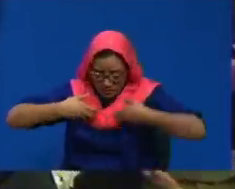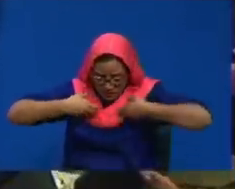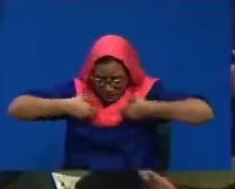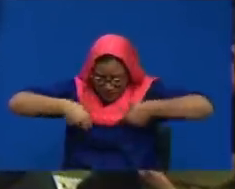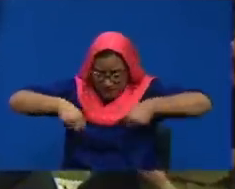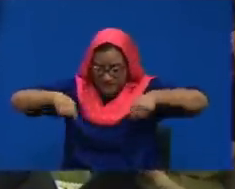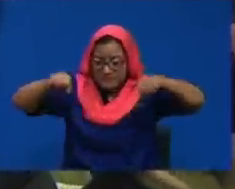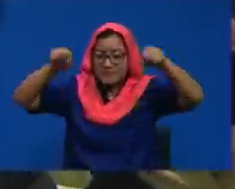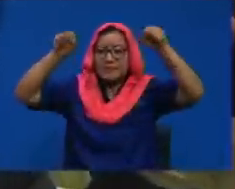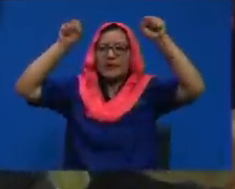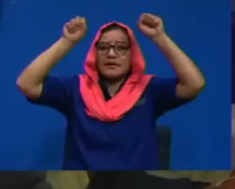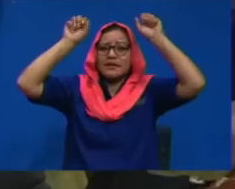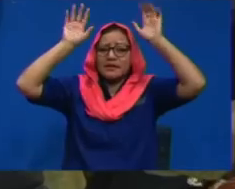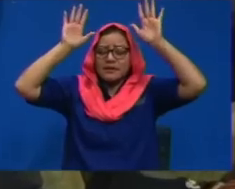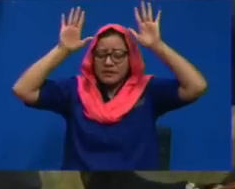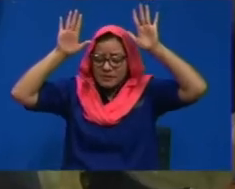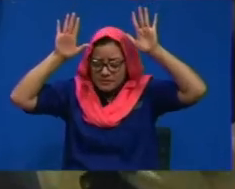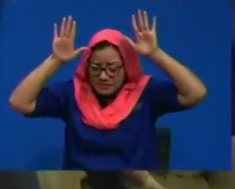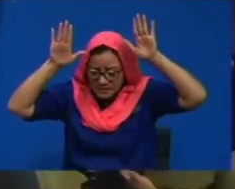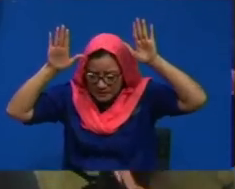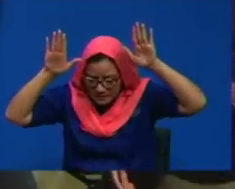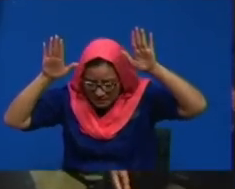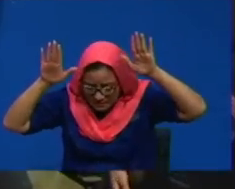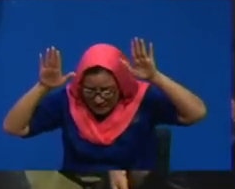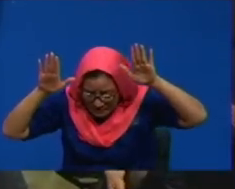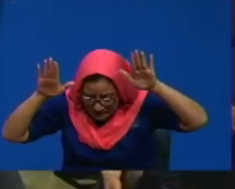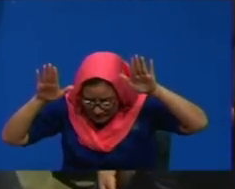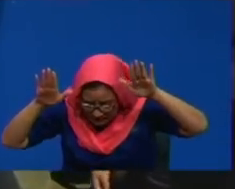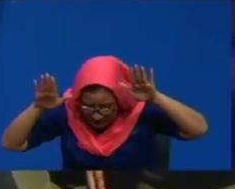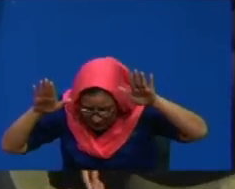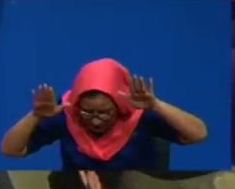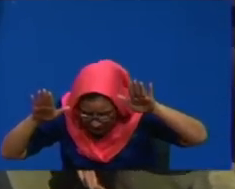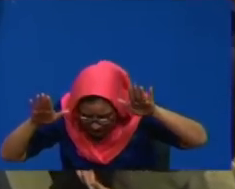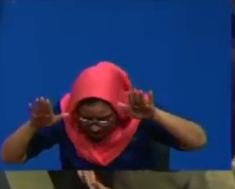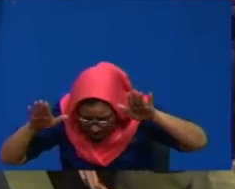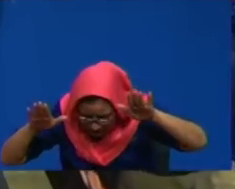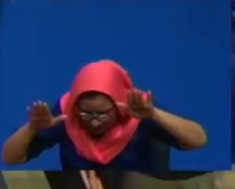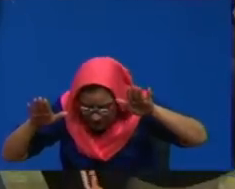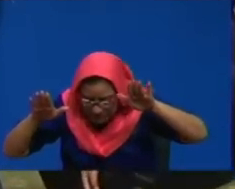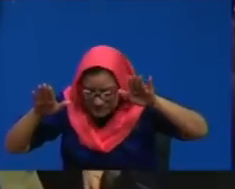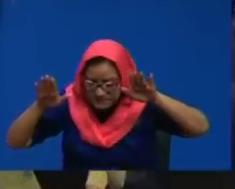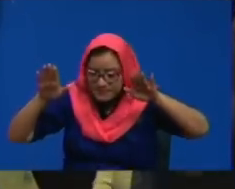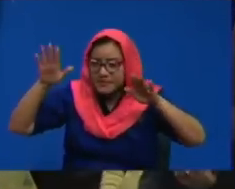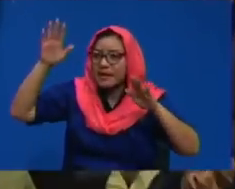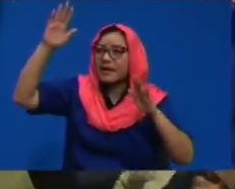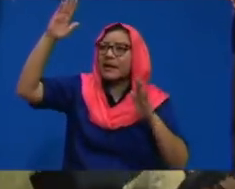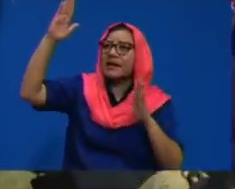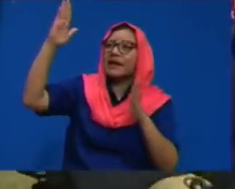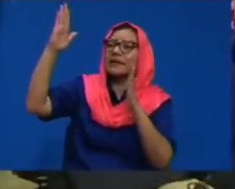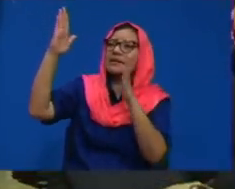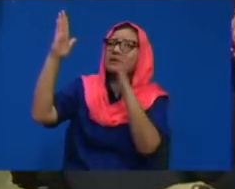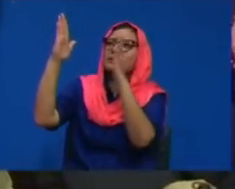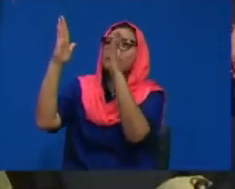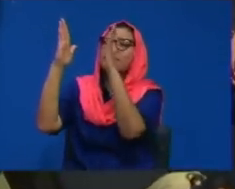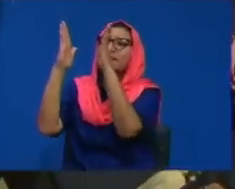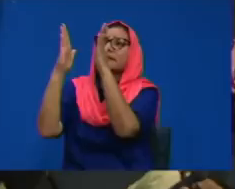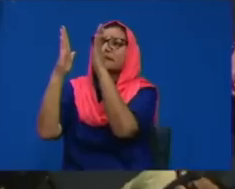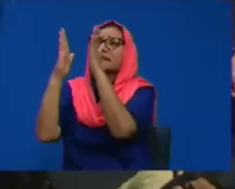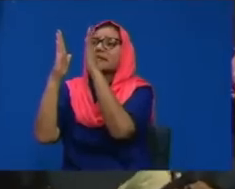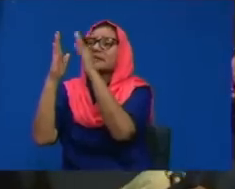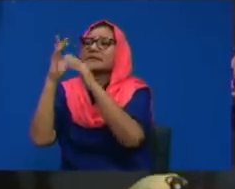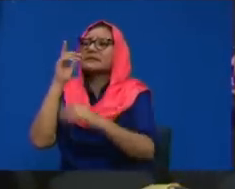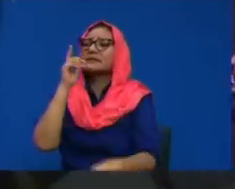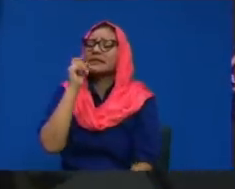rendimos y nos introducimos ante ti, ante tu